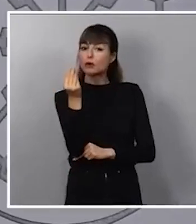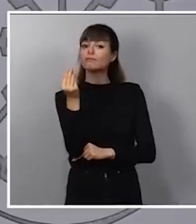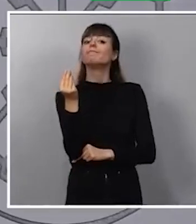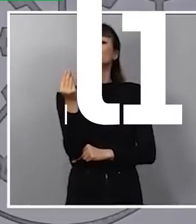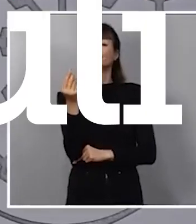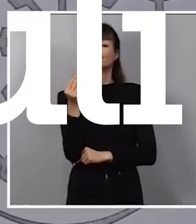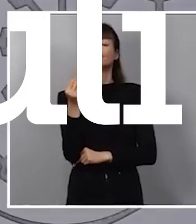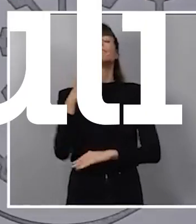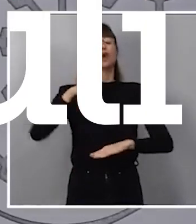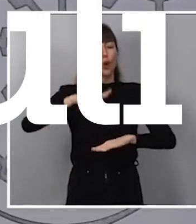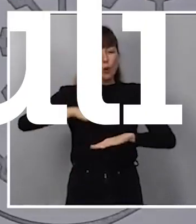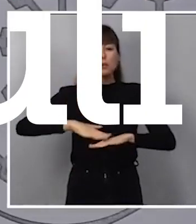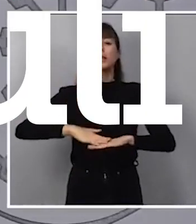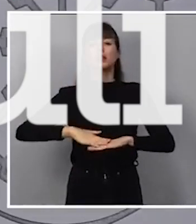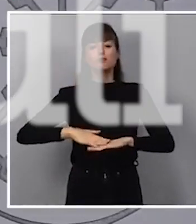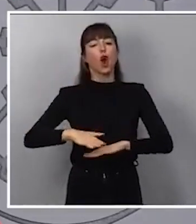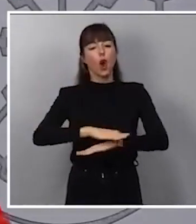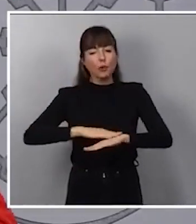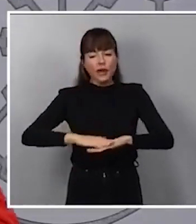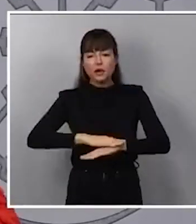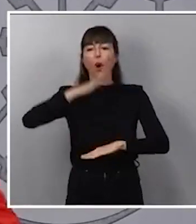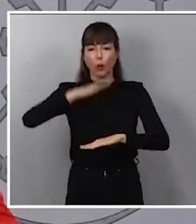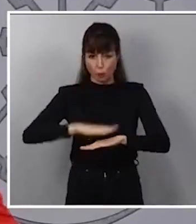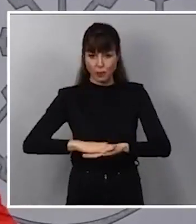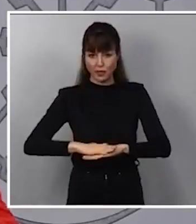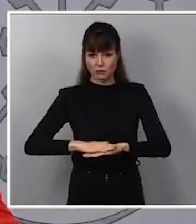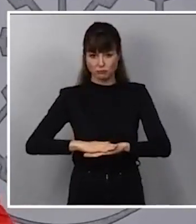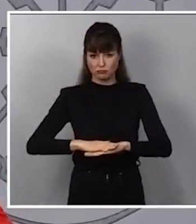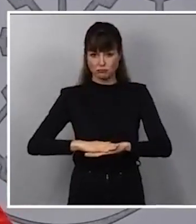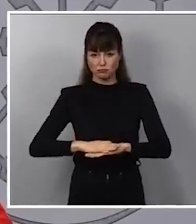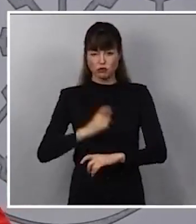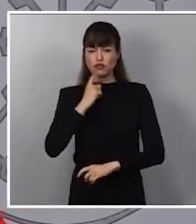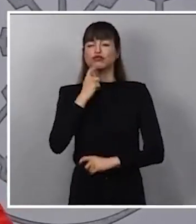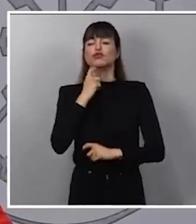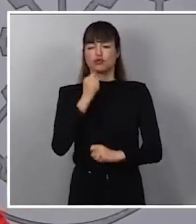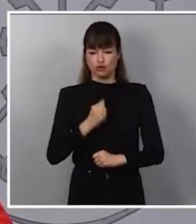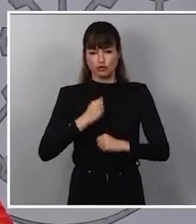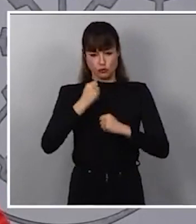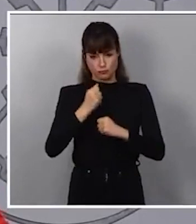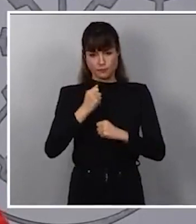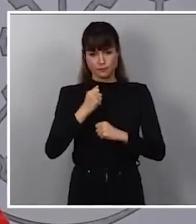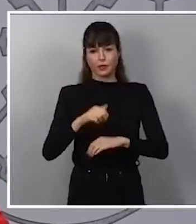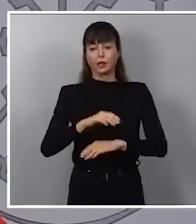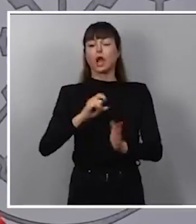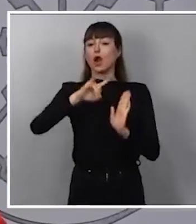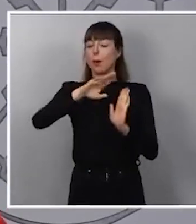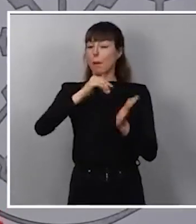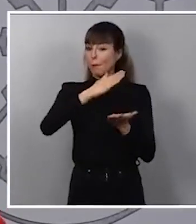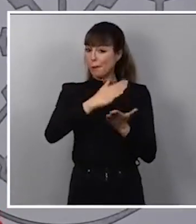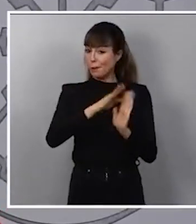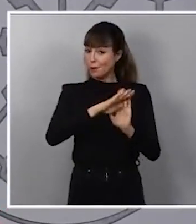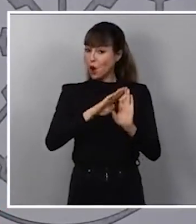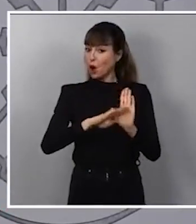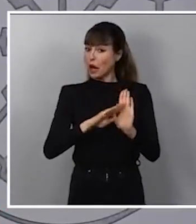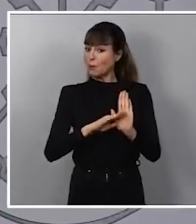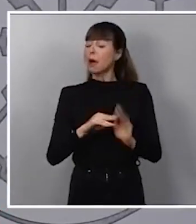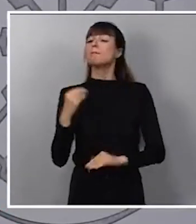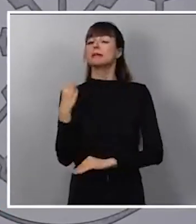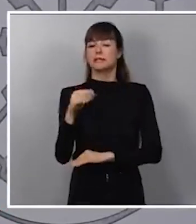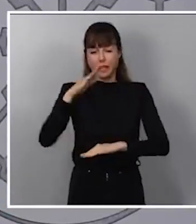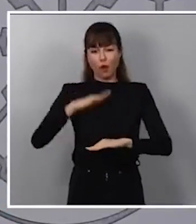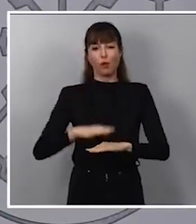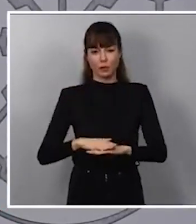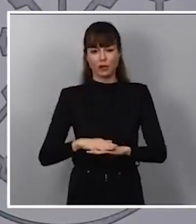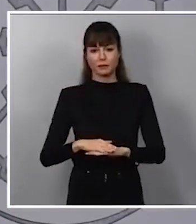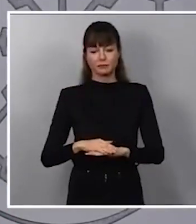se ha visto cumplido con a acción deste goberno que non só se ha empeñado en cumplir ese programa de goberno expresado por o presidente en sesión de investidura sino que